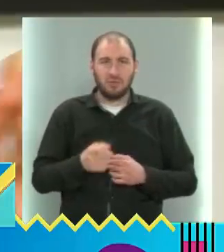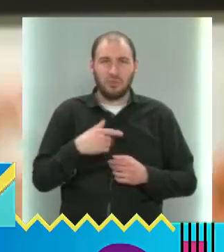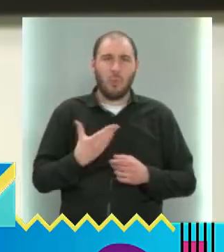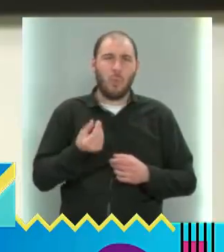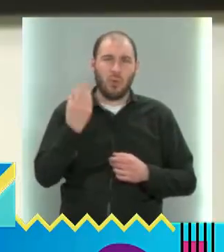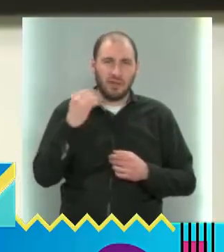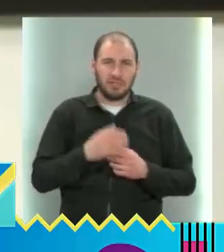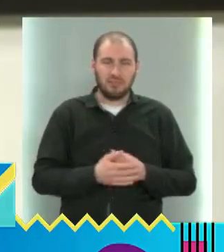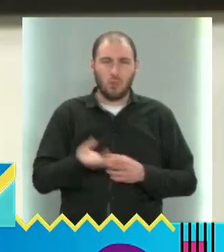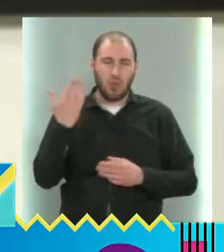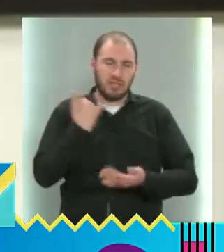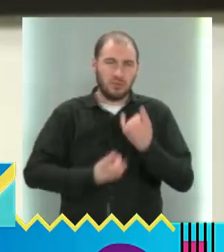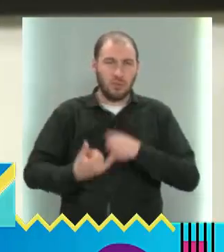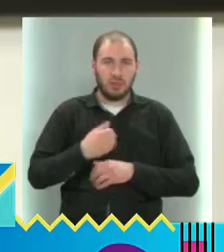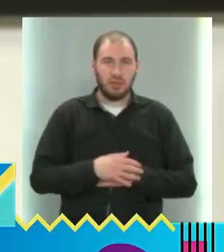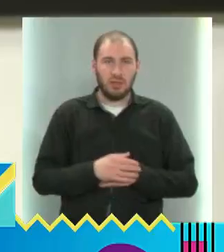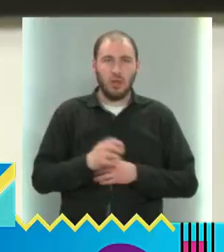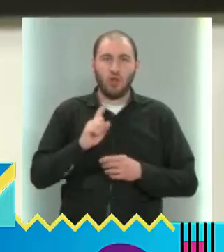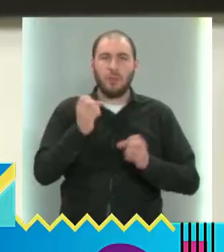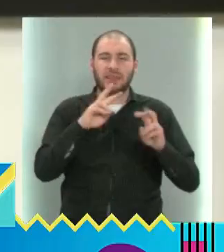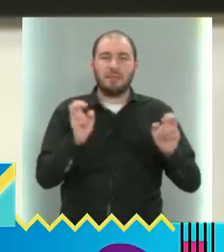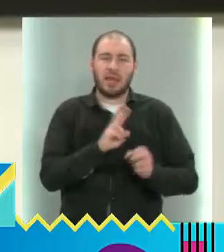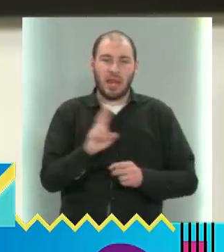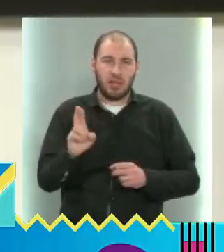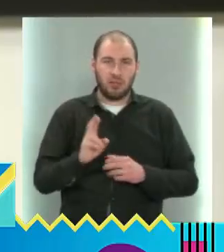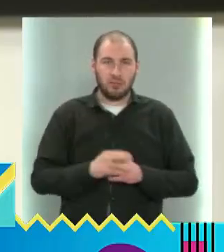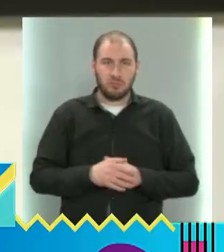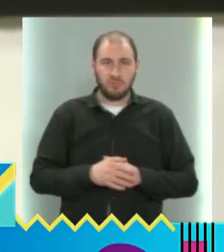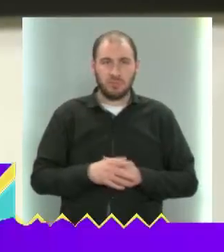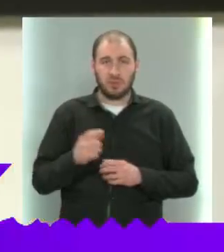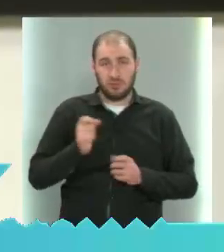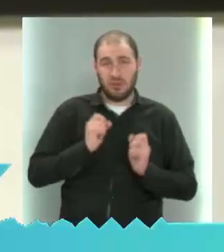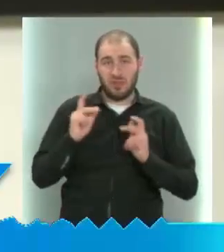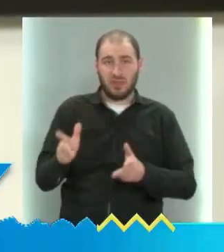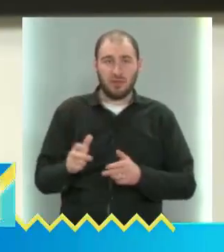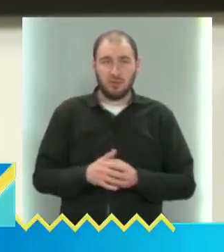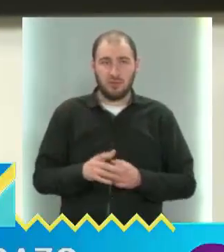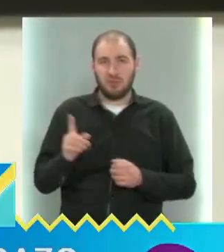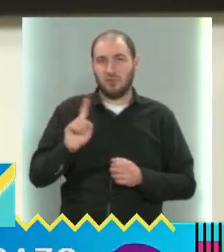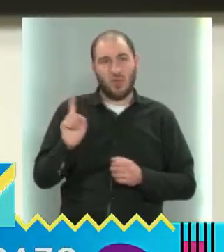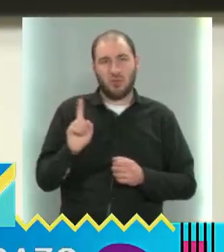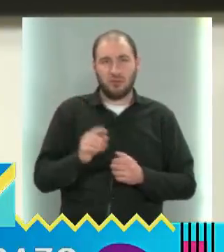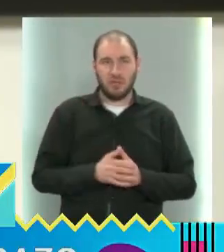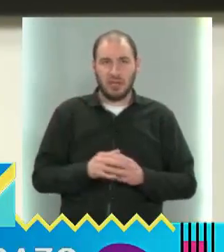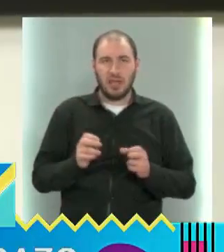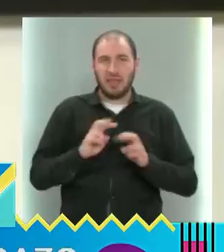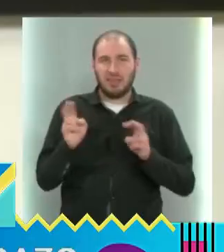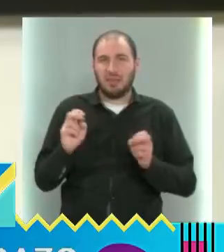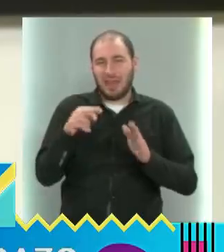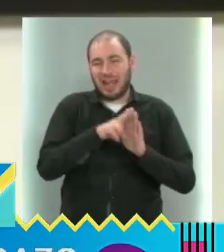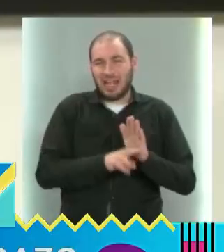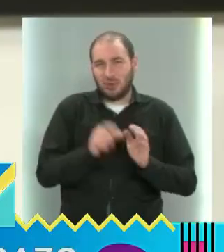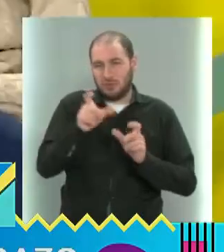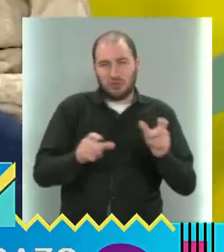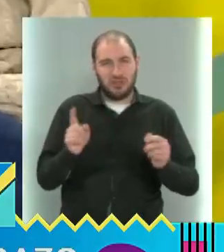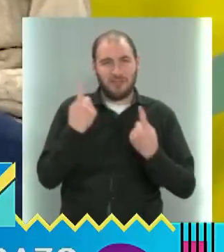escuchado muchas veces, ¿no? No porque sí es una cuestión religiosa. Yo te puedo decir, no son las razones que dice